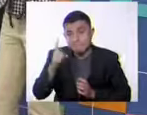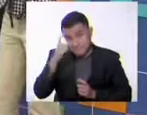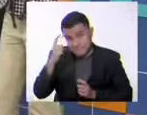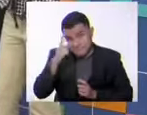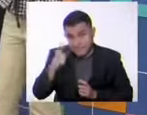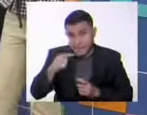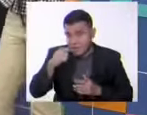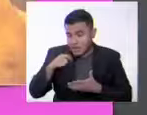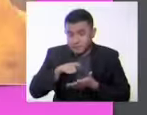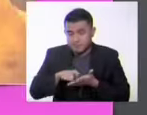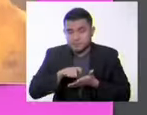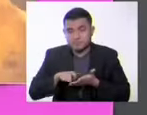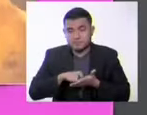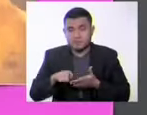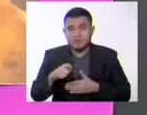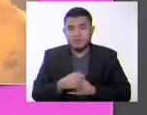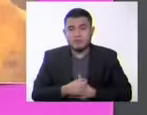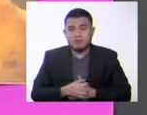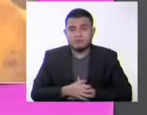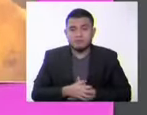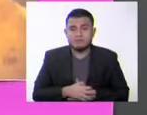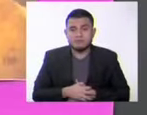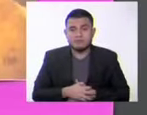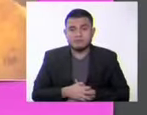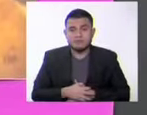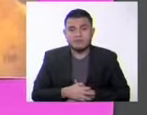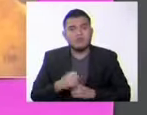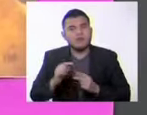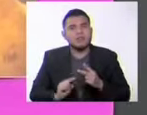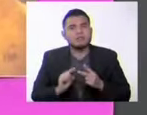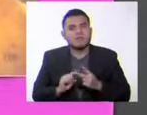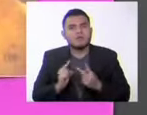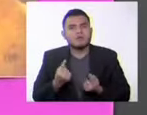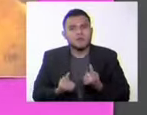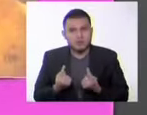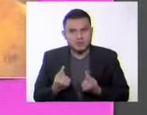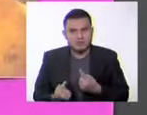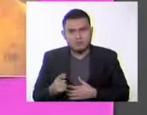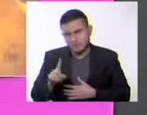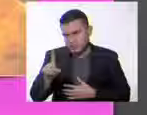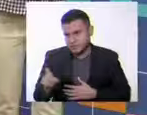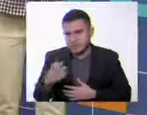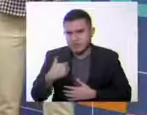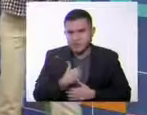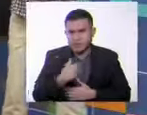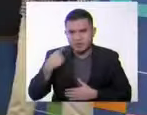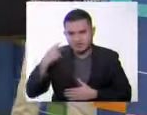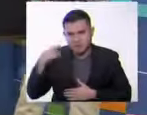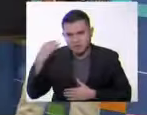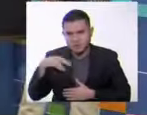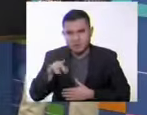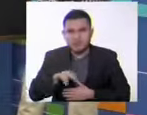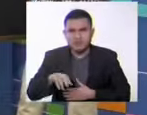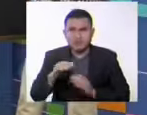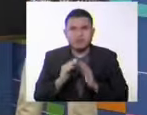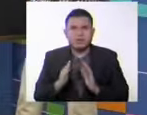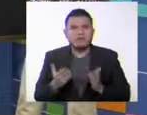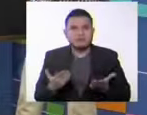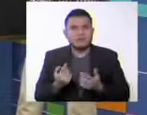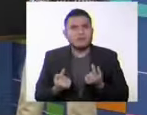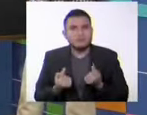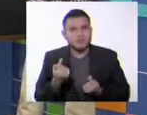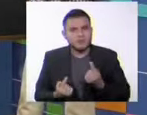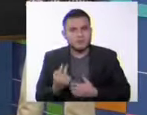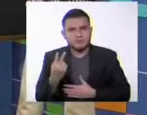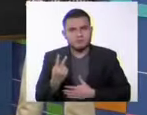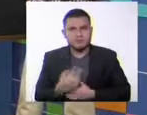con tinta. Muy bien. ¿Cuál crees que fue el segundo, Mayra? Preguntémosle a nuestros amiguitos Vaya, y amiguitas. nuestros amiguitos en casa, ¿cuál